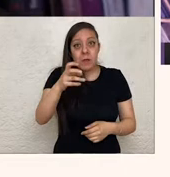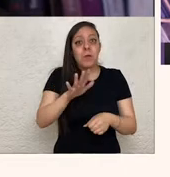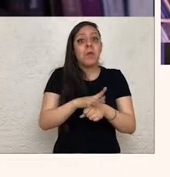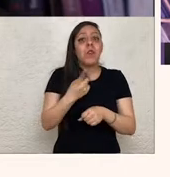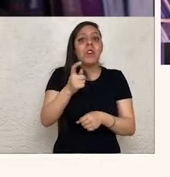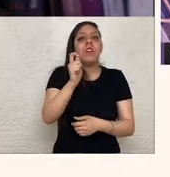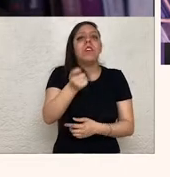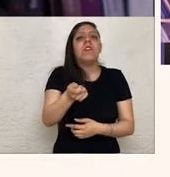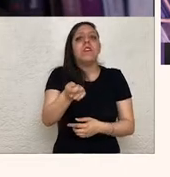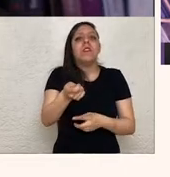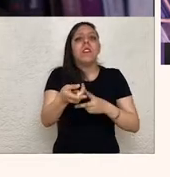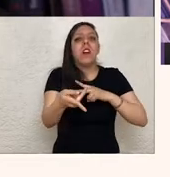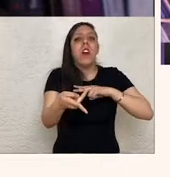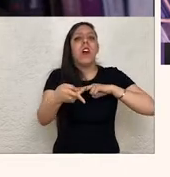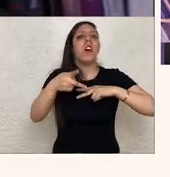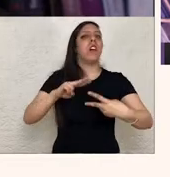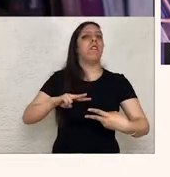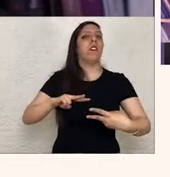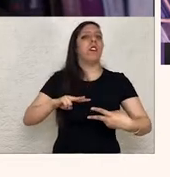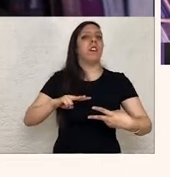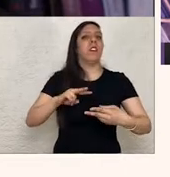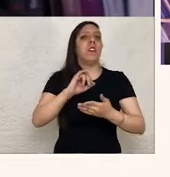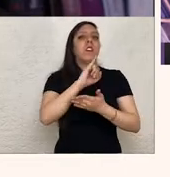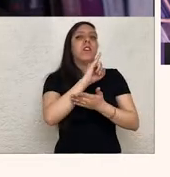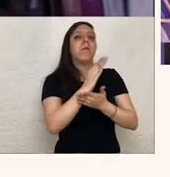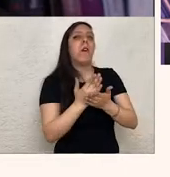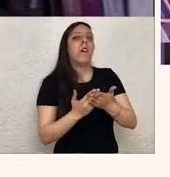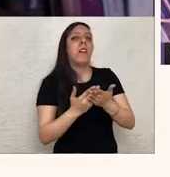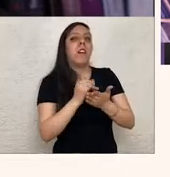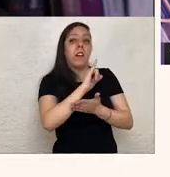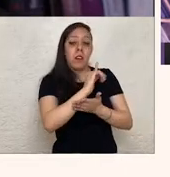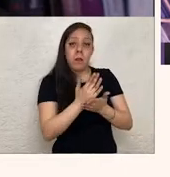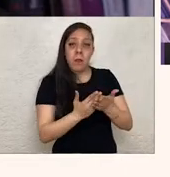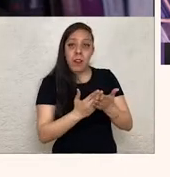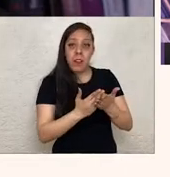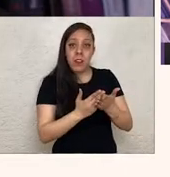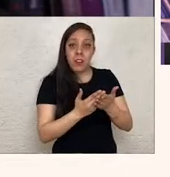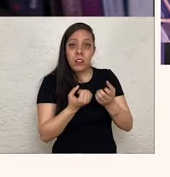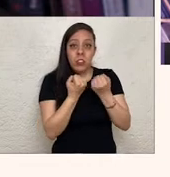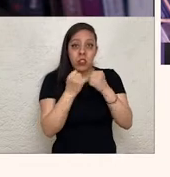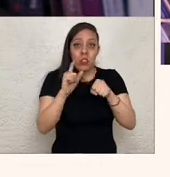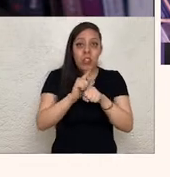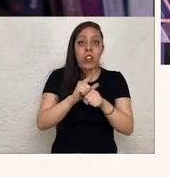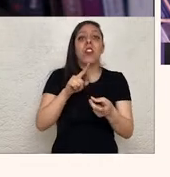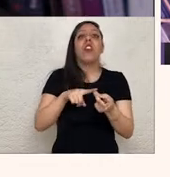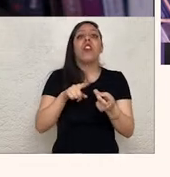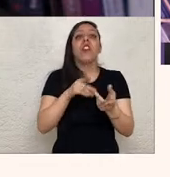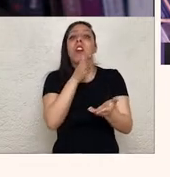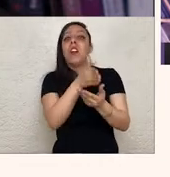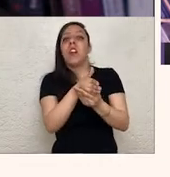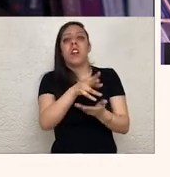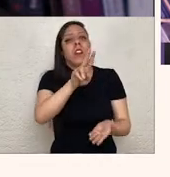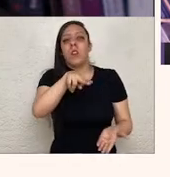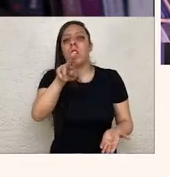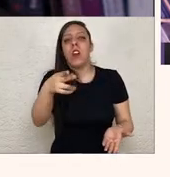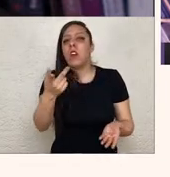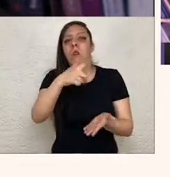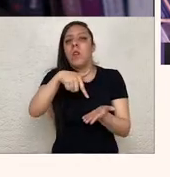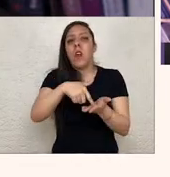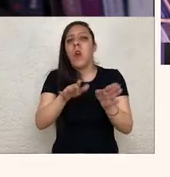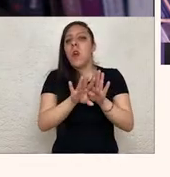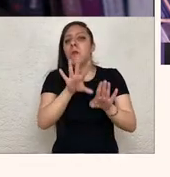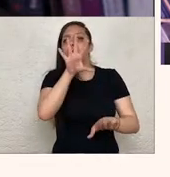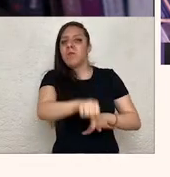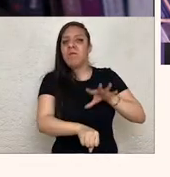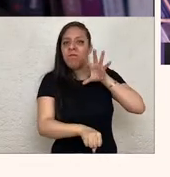pensar eso, porque nos regresa una imagen de una sociedad que va hacia ningún lado, en